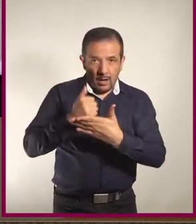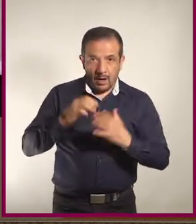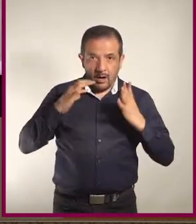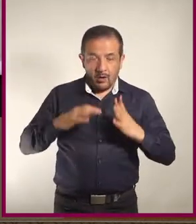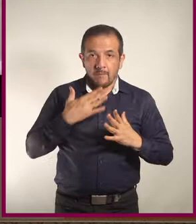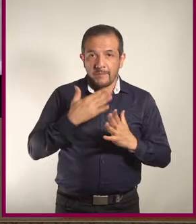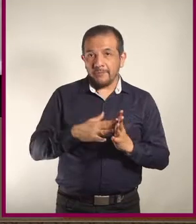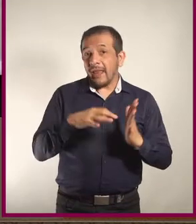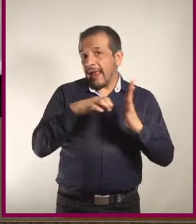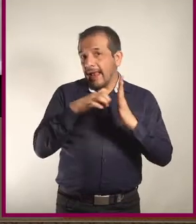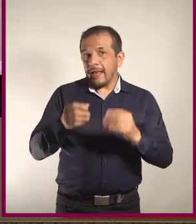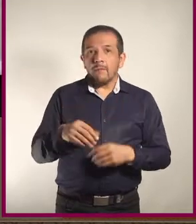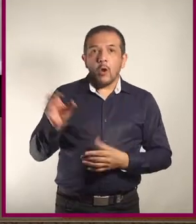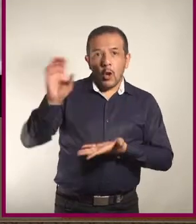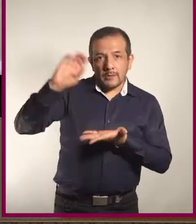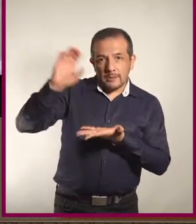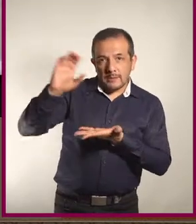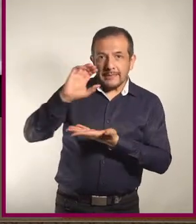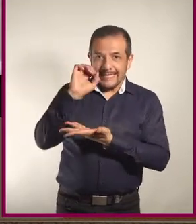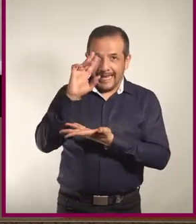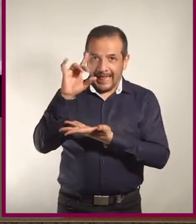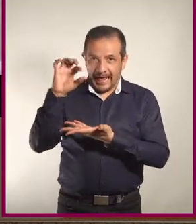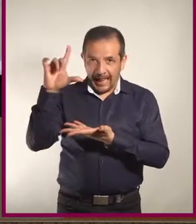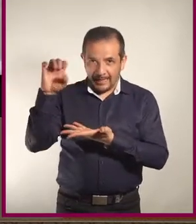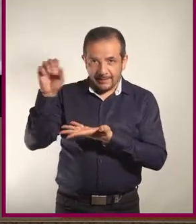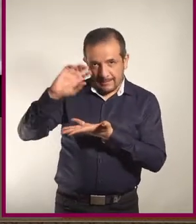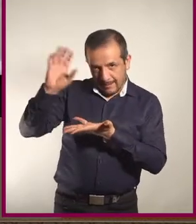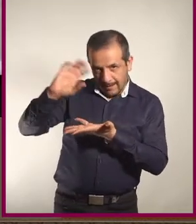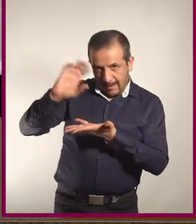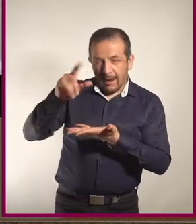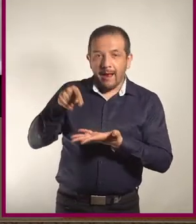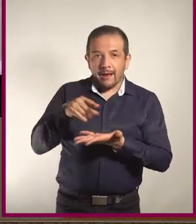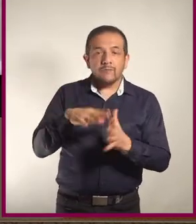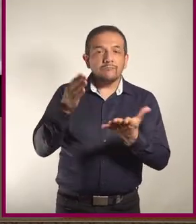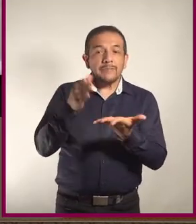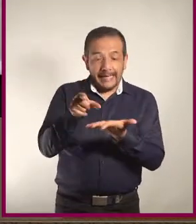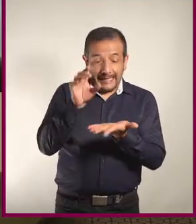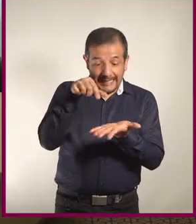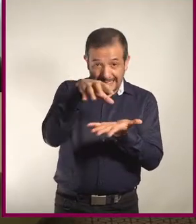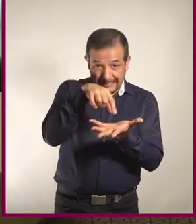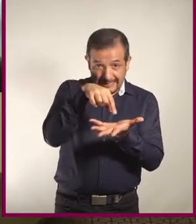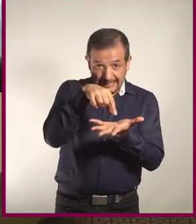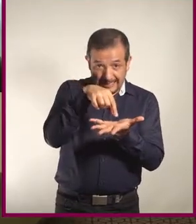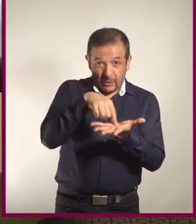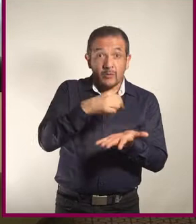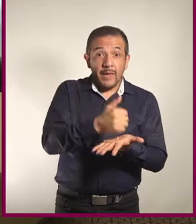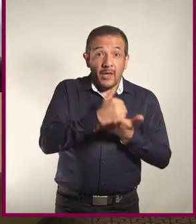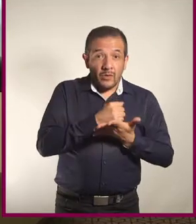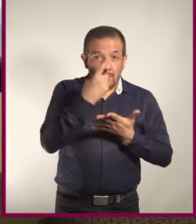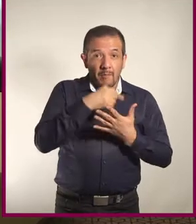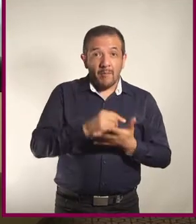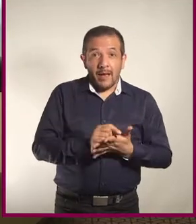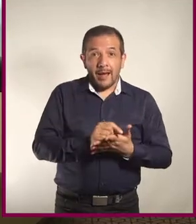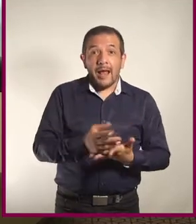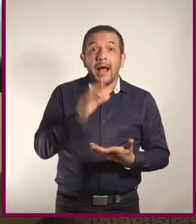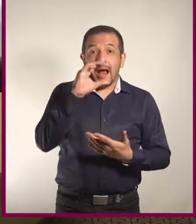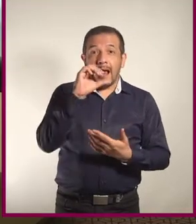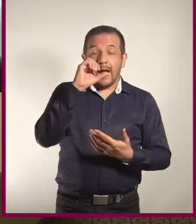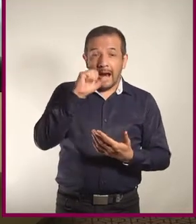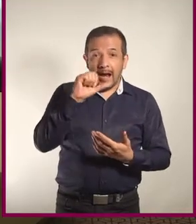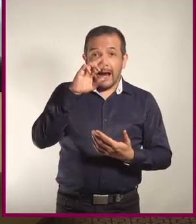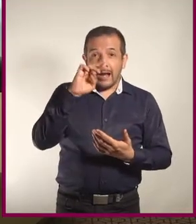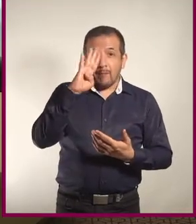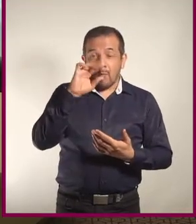así, los cereales se clasifican en alimentos que proporcionan carbohidratos, que